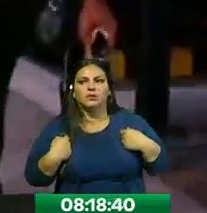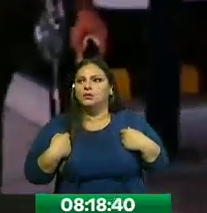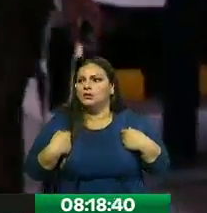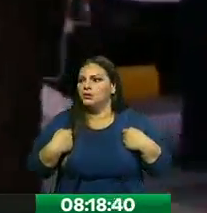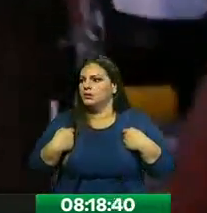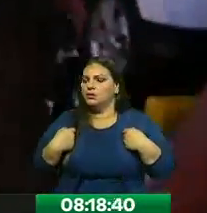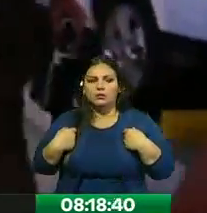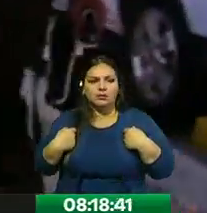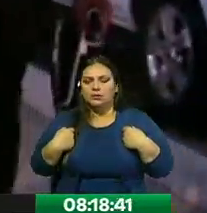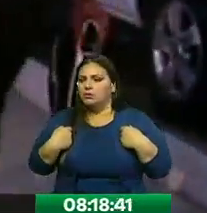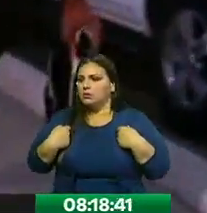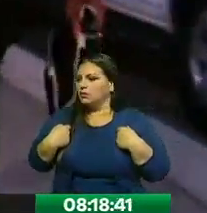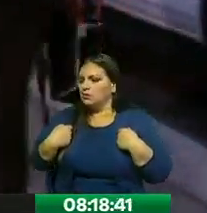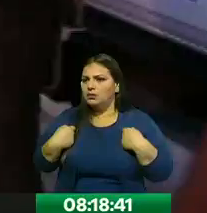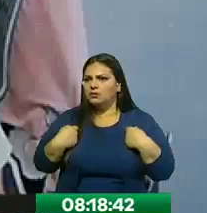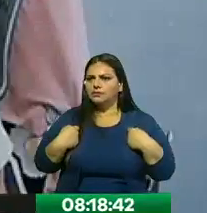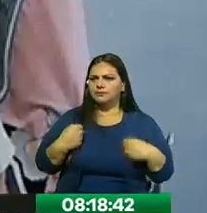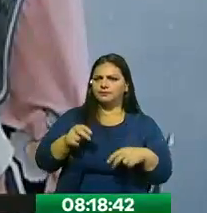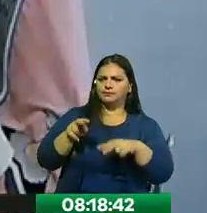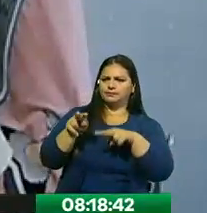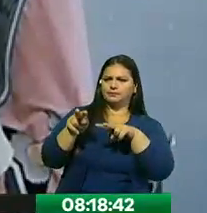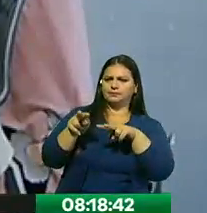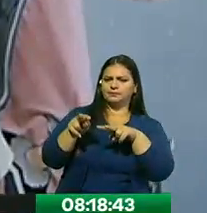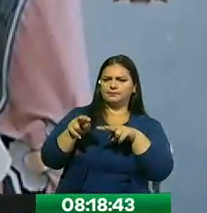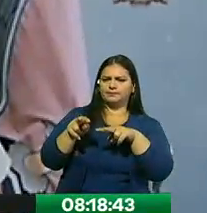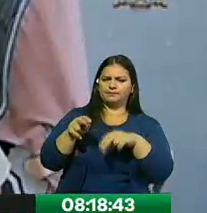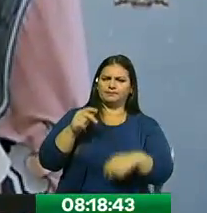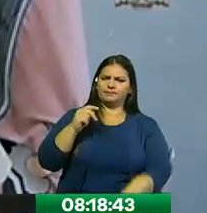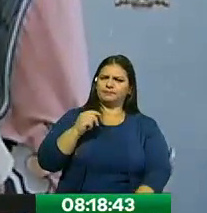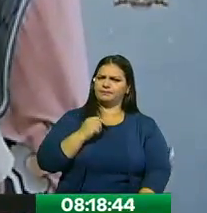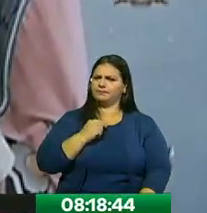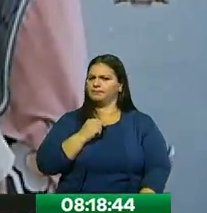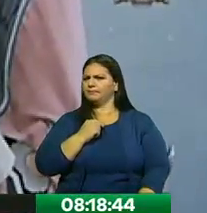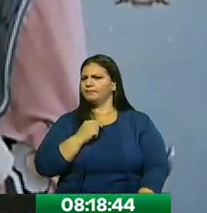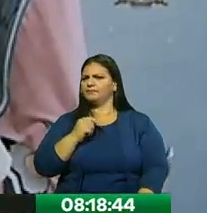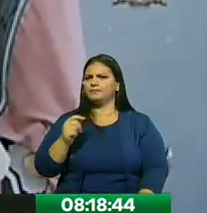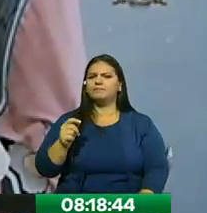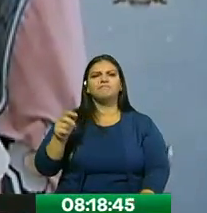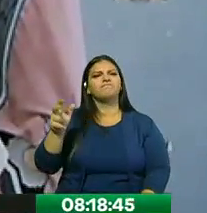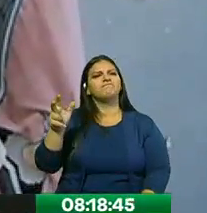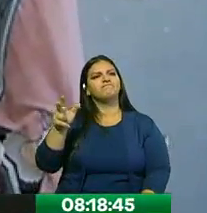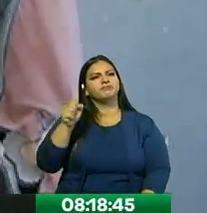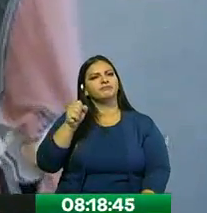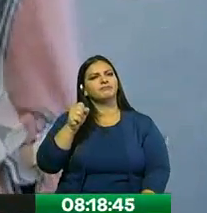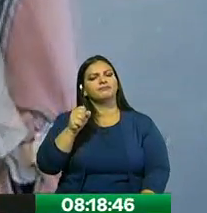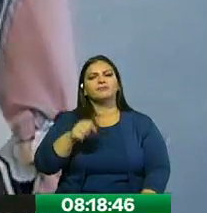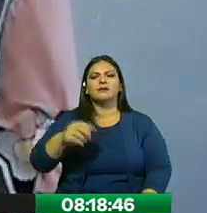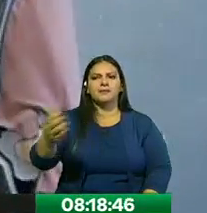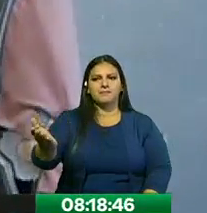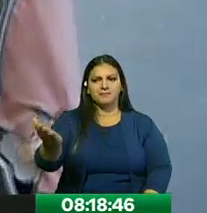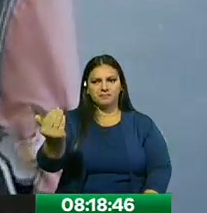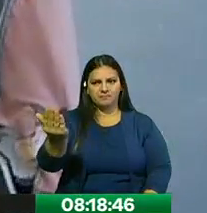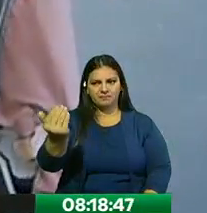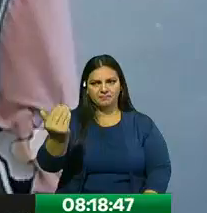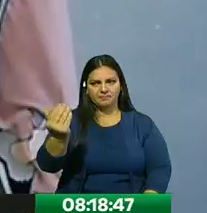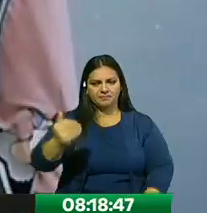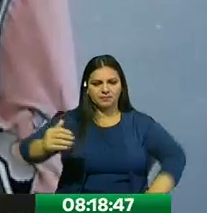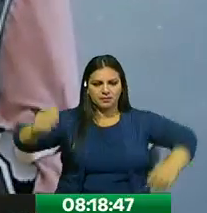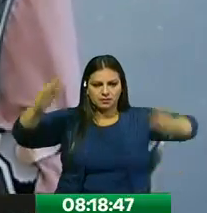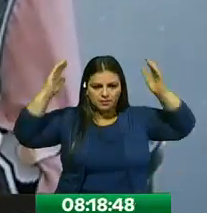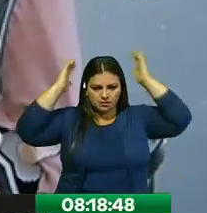minutos antes. El mismo, que al notar la presencia policial, intentó darse a la fuga. En su cuerpo se